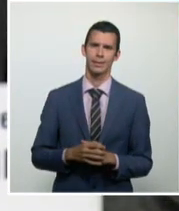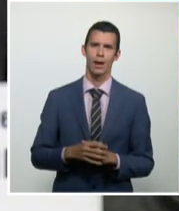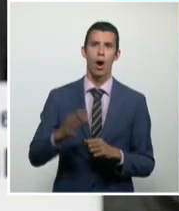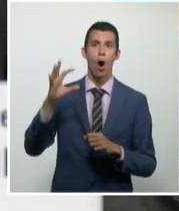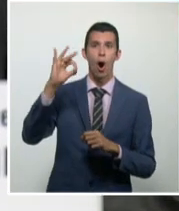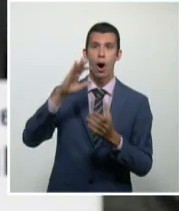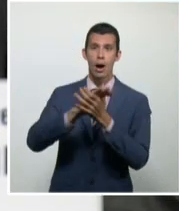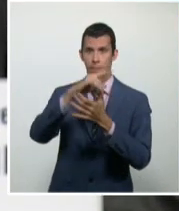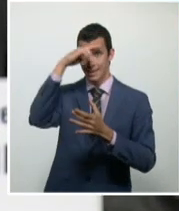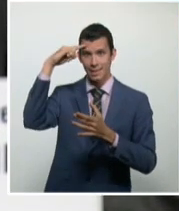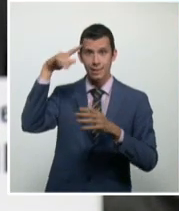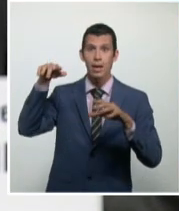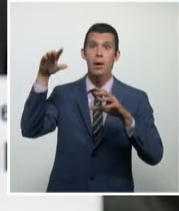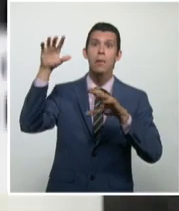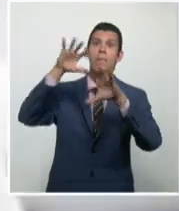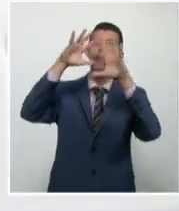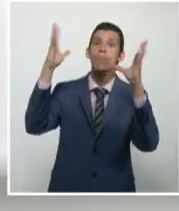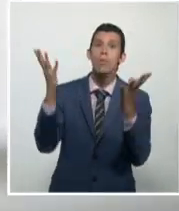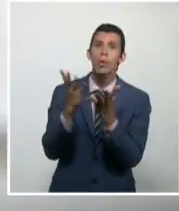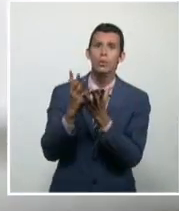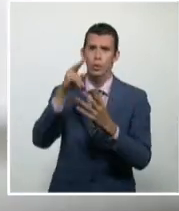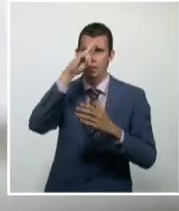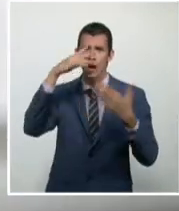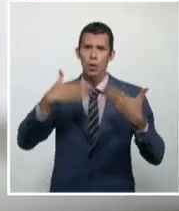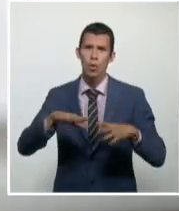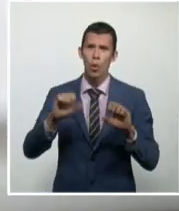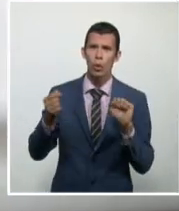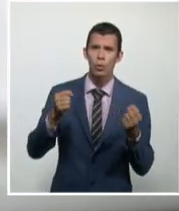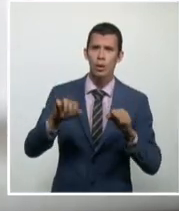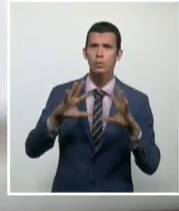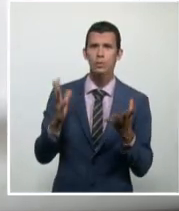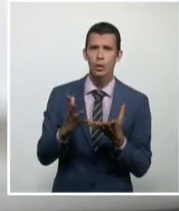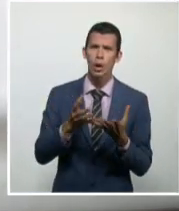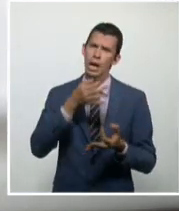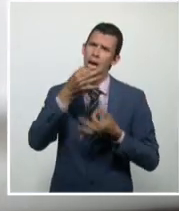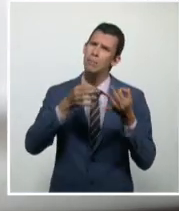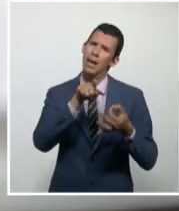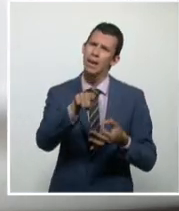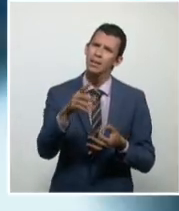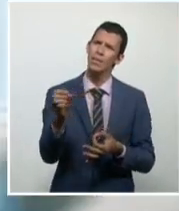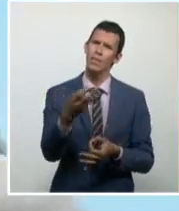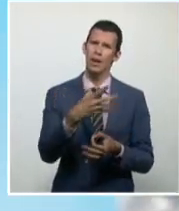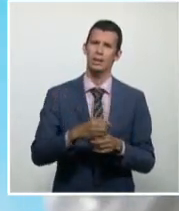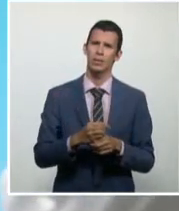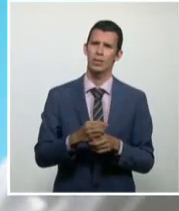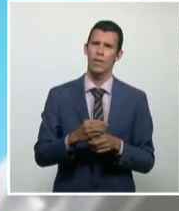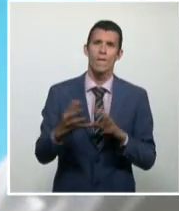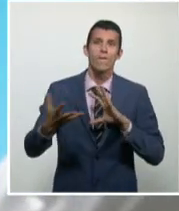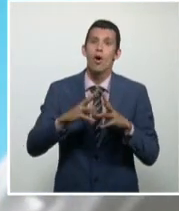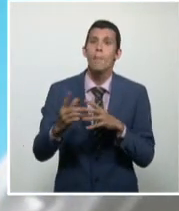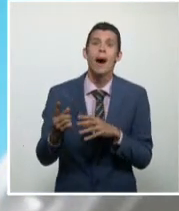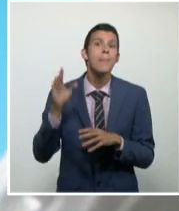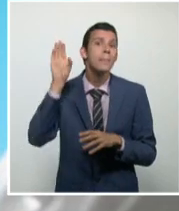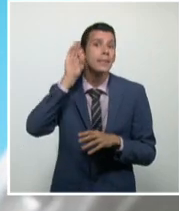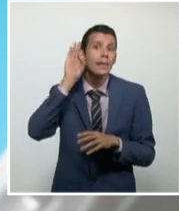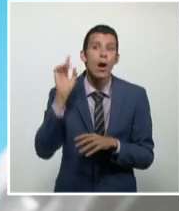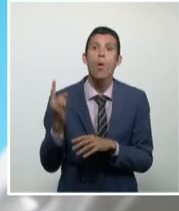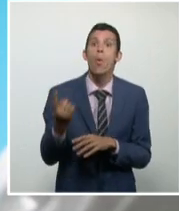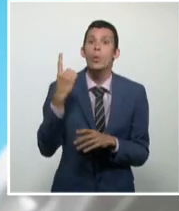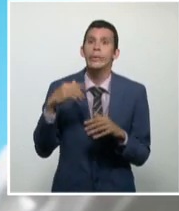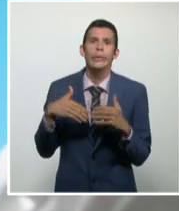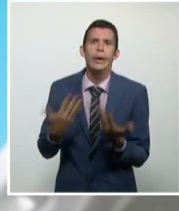que además alerta sobre la urgencia de realizar la mayor cantidad de pruebas rápidas y de pcr como elemento clave para hacer